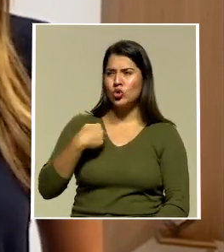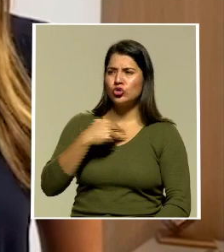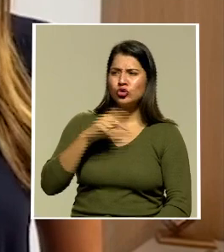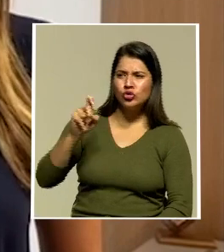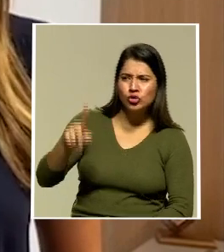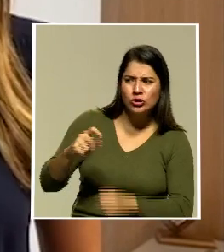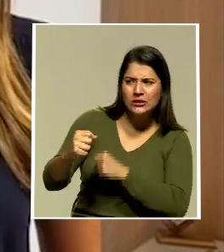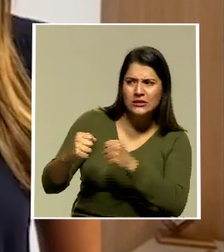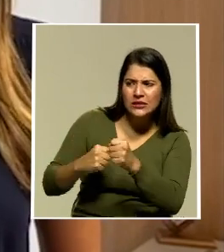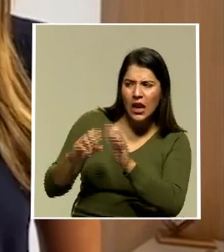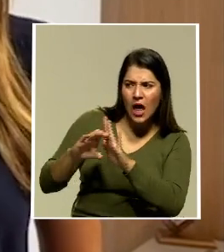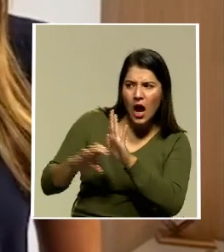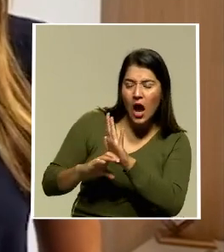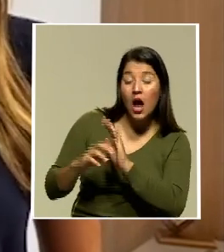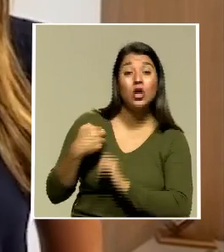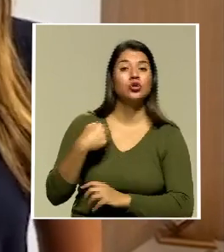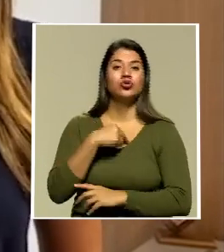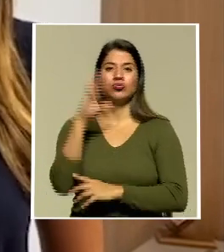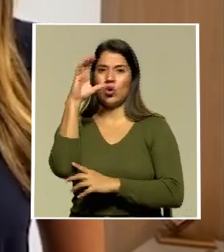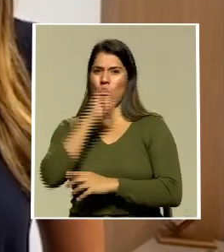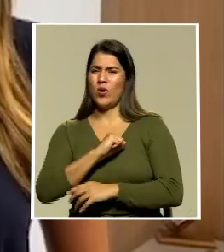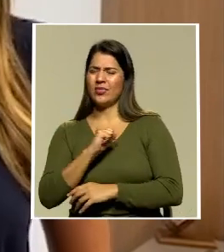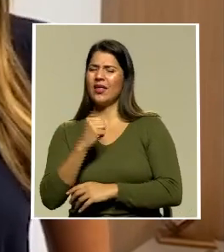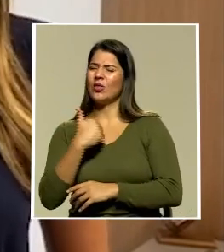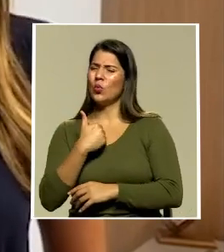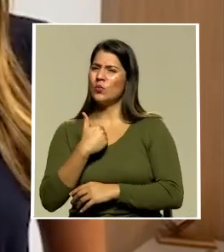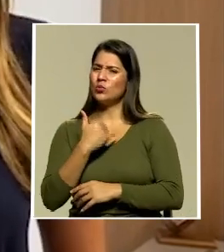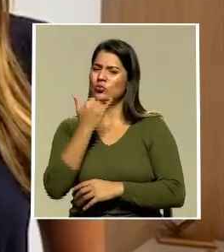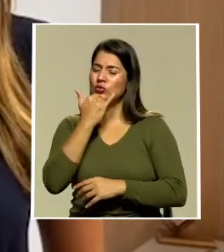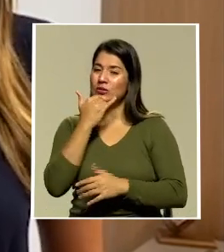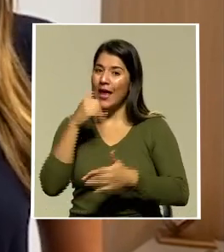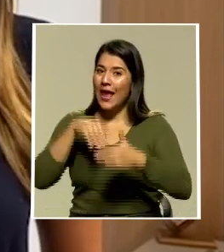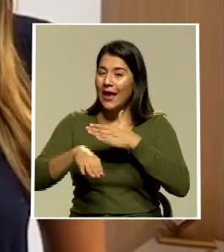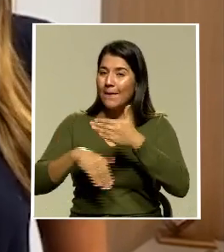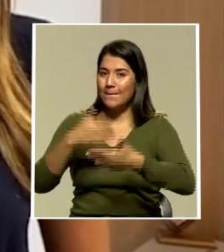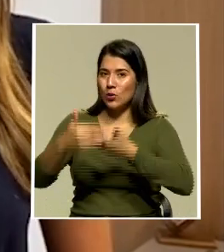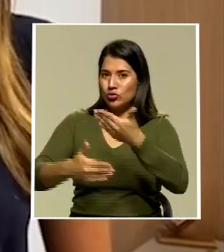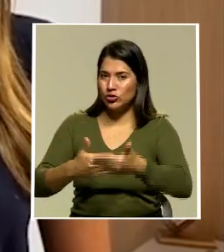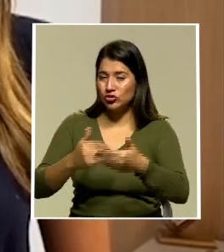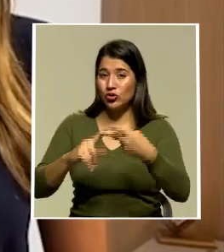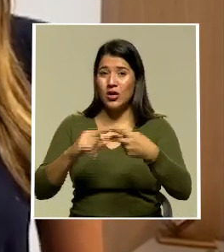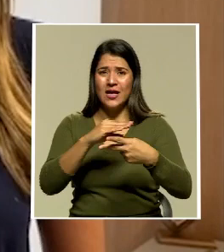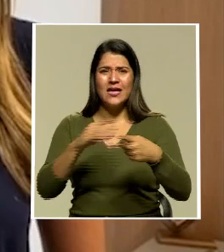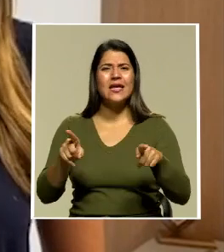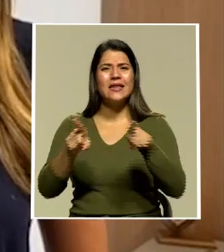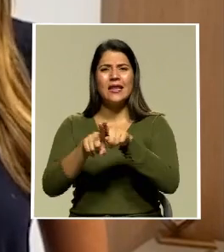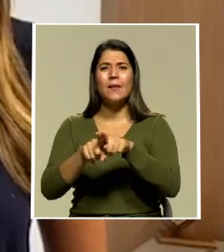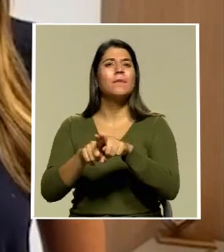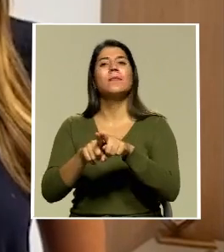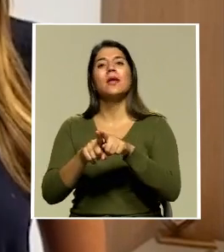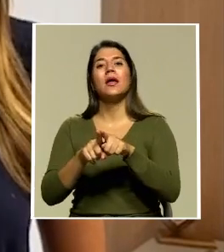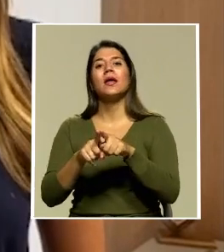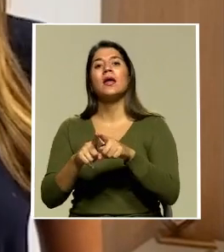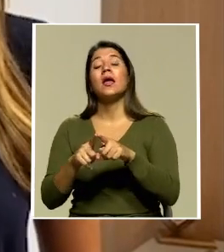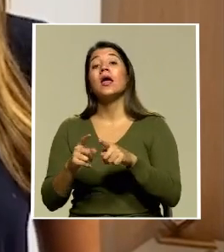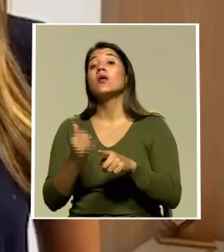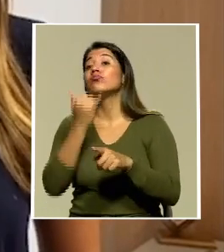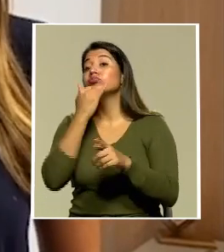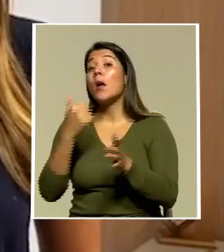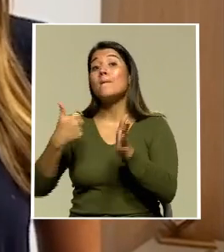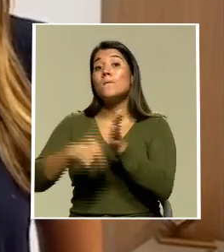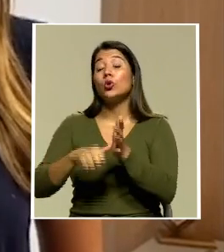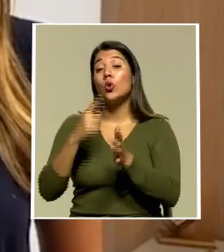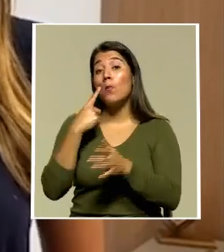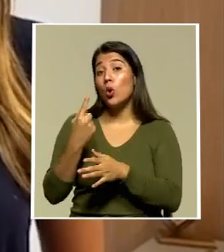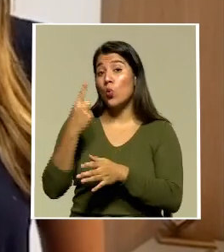sala, nos hemos dado cuenta de que hubo un vicio de procedimiento y que además se concurrió un voto por parte de una magistrada, lo cual